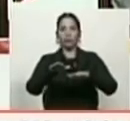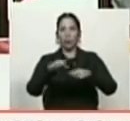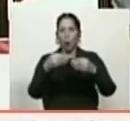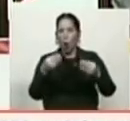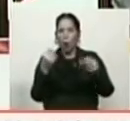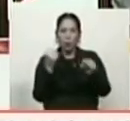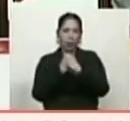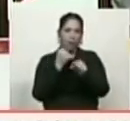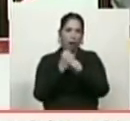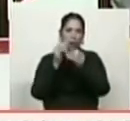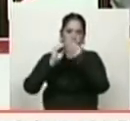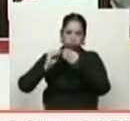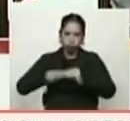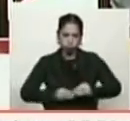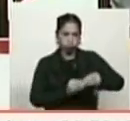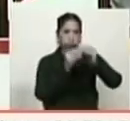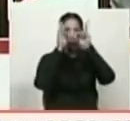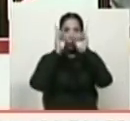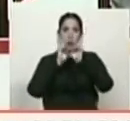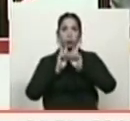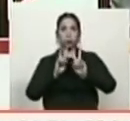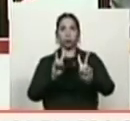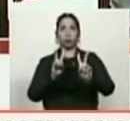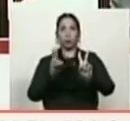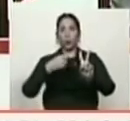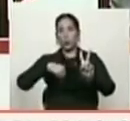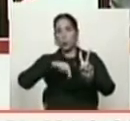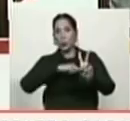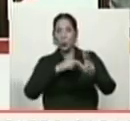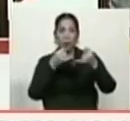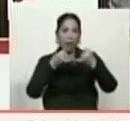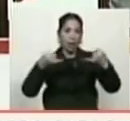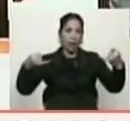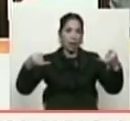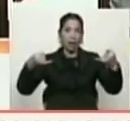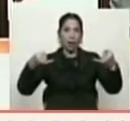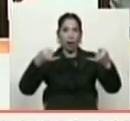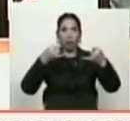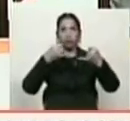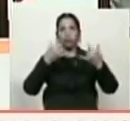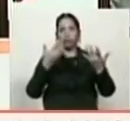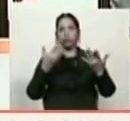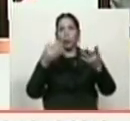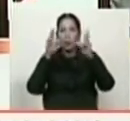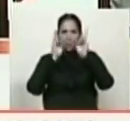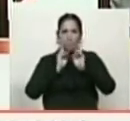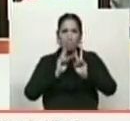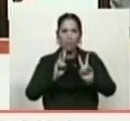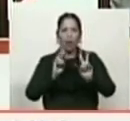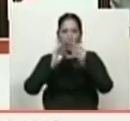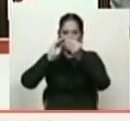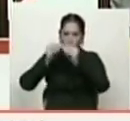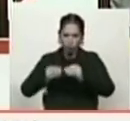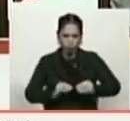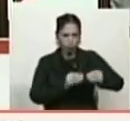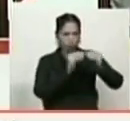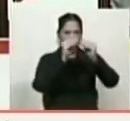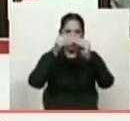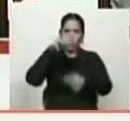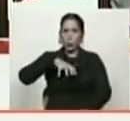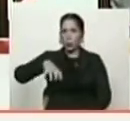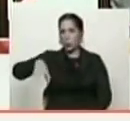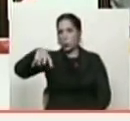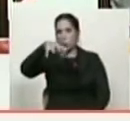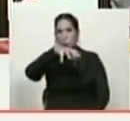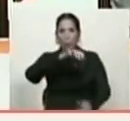de mantenimiento de nuestras líneas eléctricas, de mantenimiento de nuestras estaciones, de nuestras